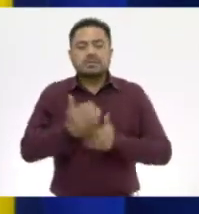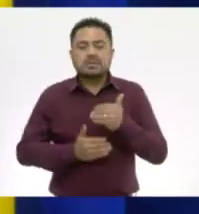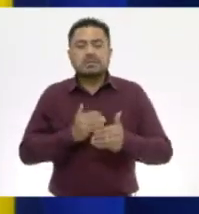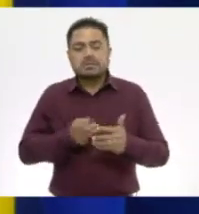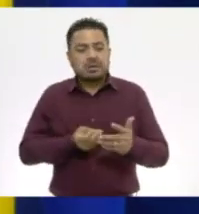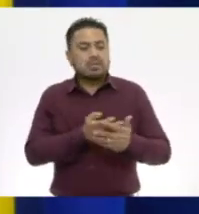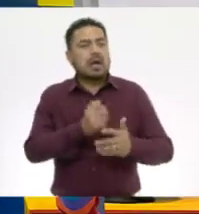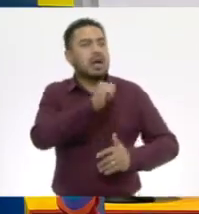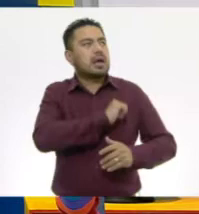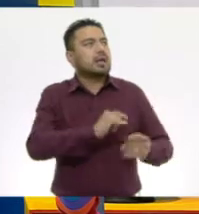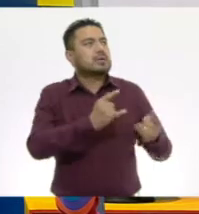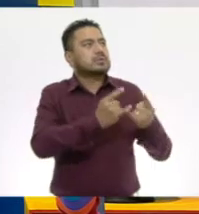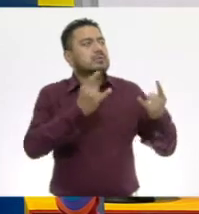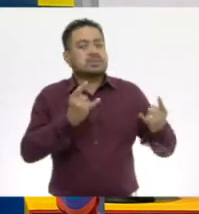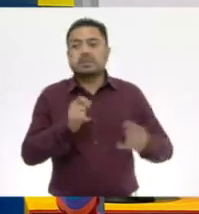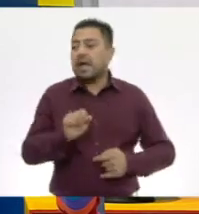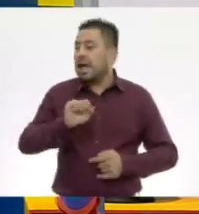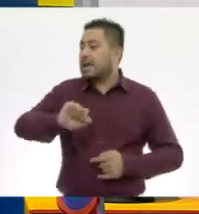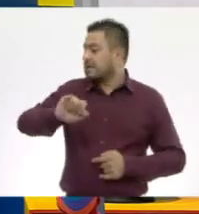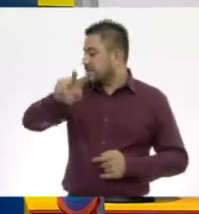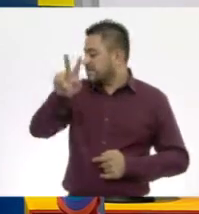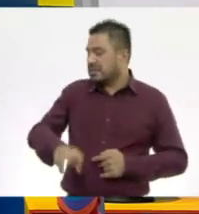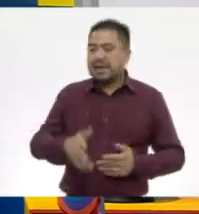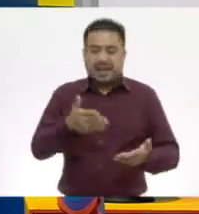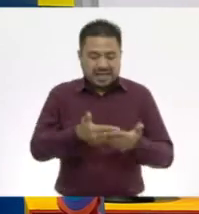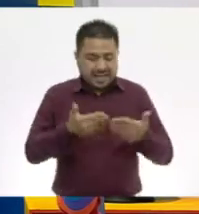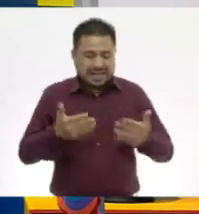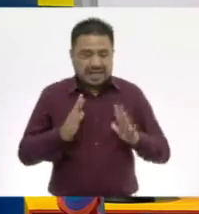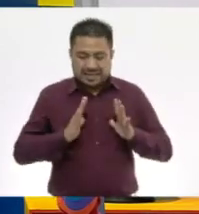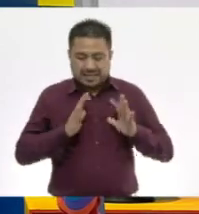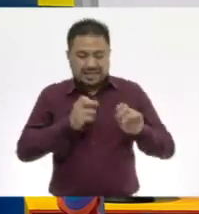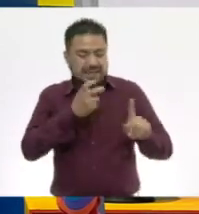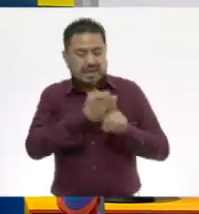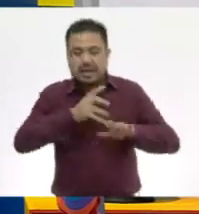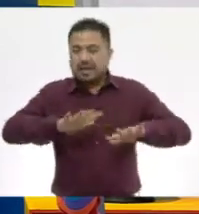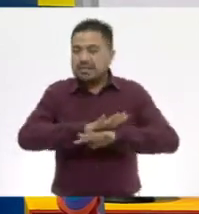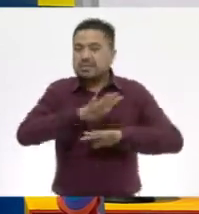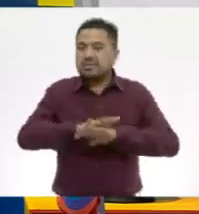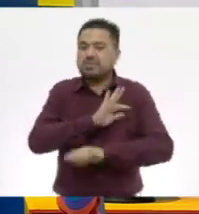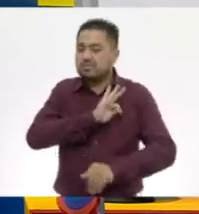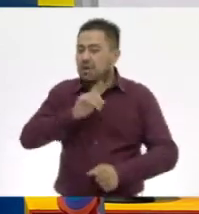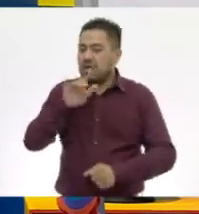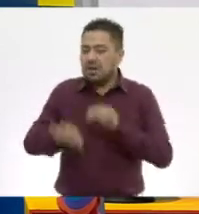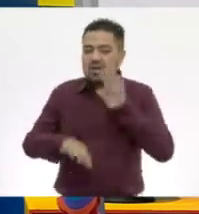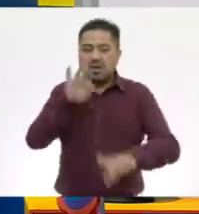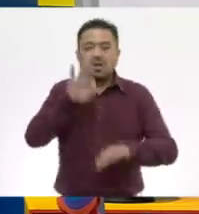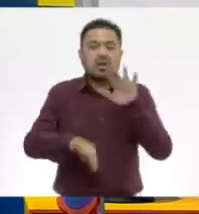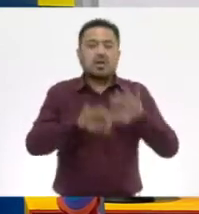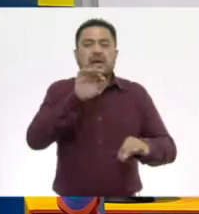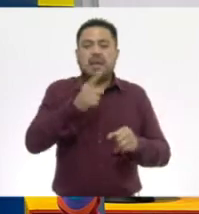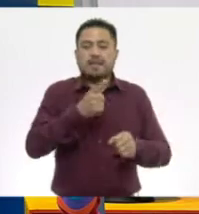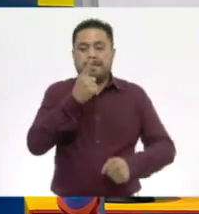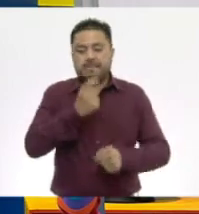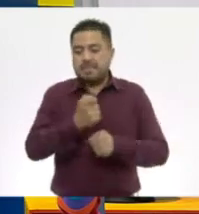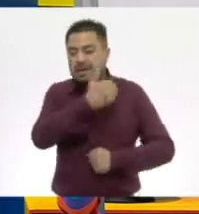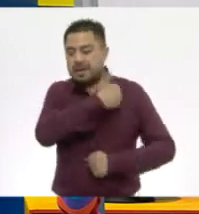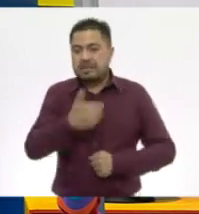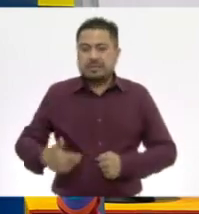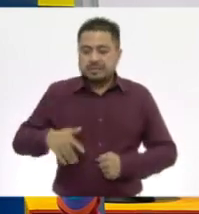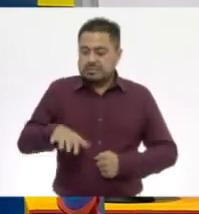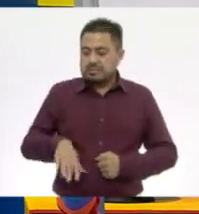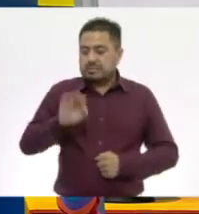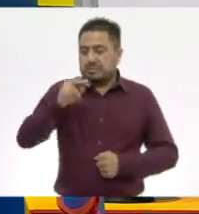el pasado. Así es. Resulta que a causa de estos cambios pudimos elegir un primer presidente de